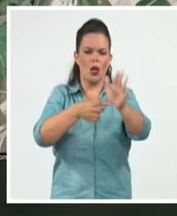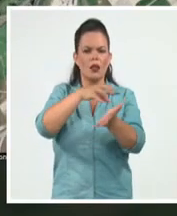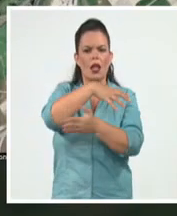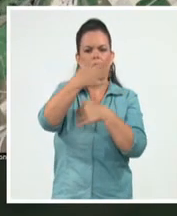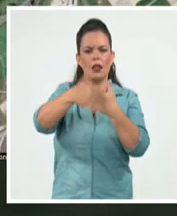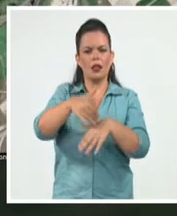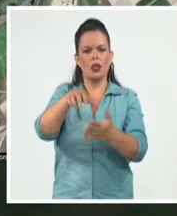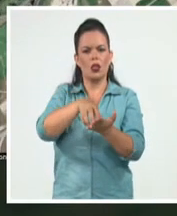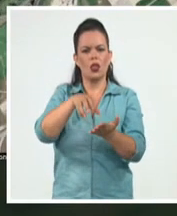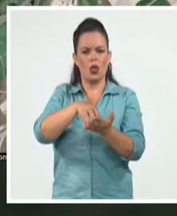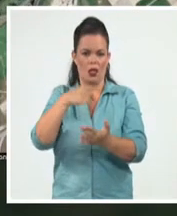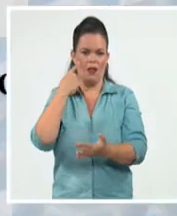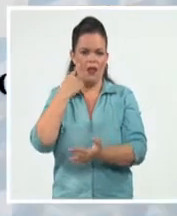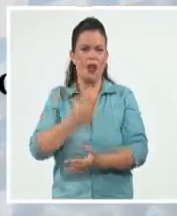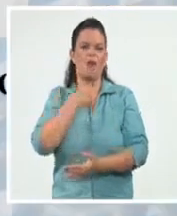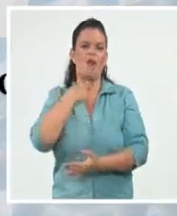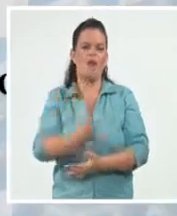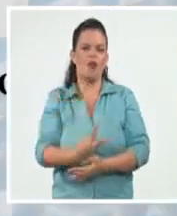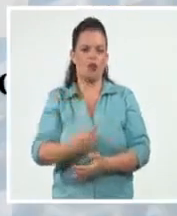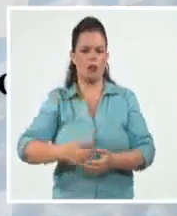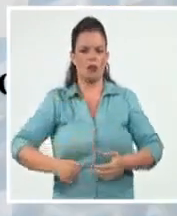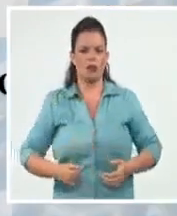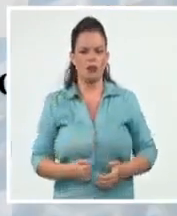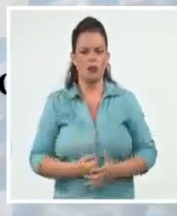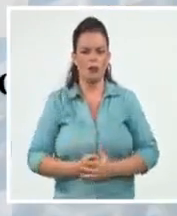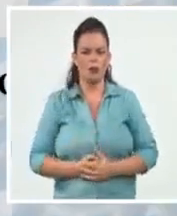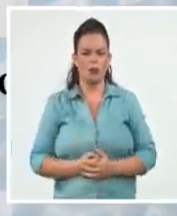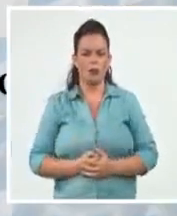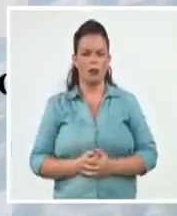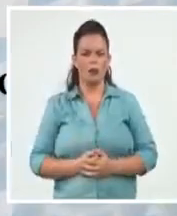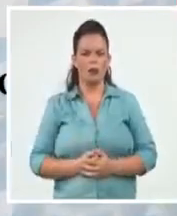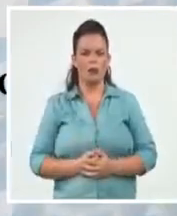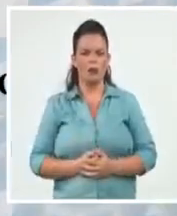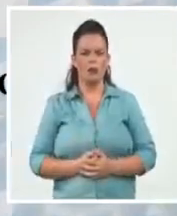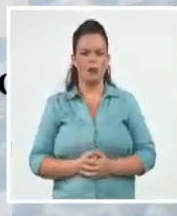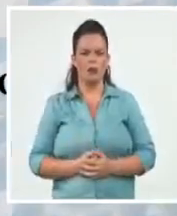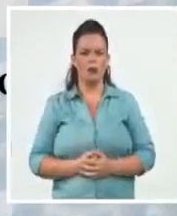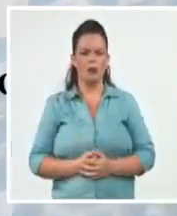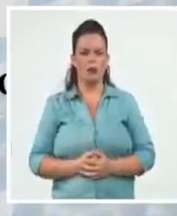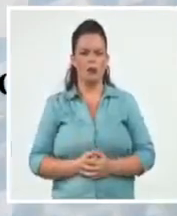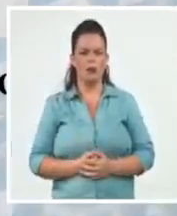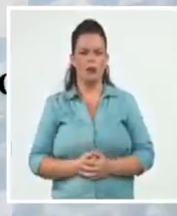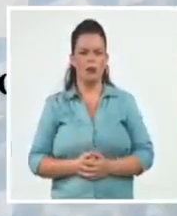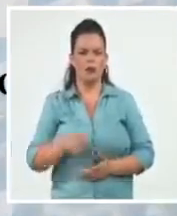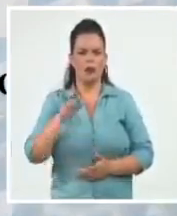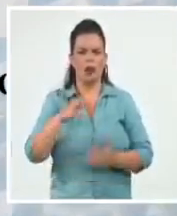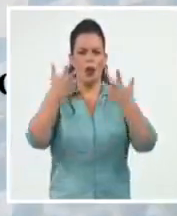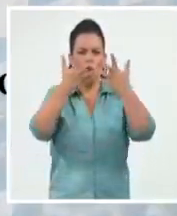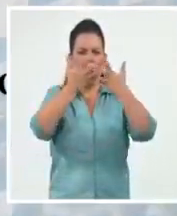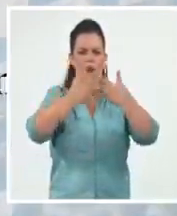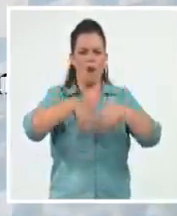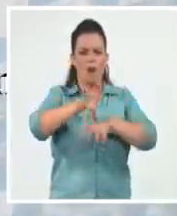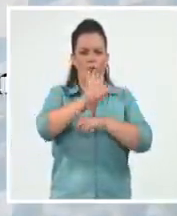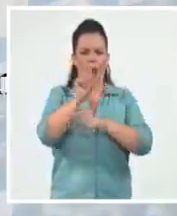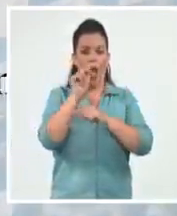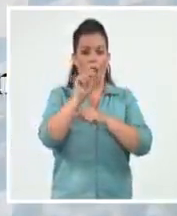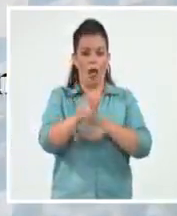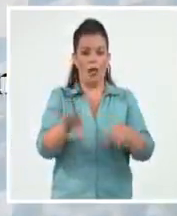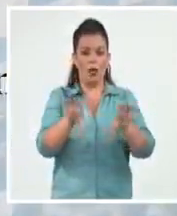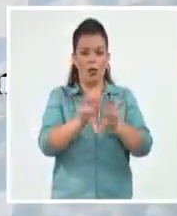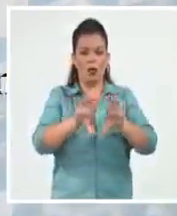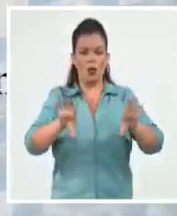usuario en Telegram. Adelante. Un amacén que tiene tubos largos que van abajo de... ¿Sabes? Lo que ponen